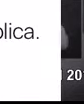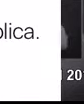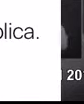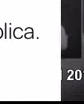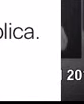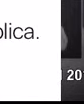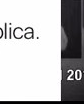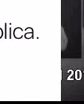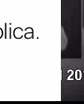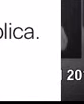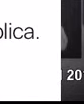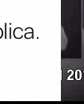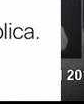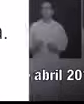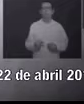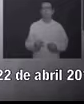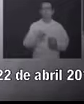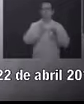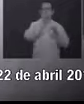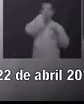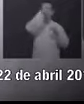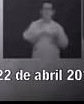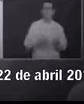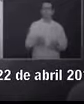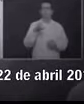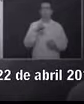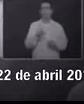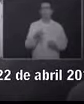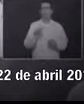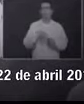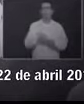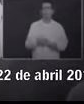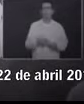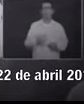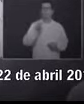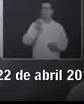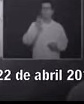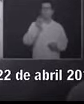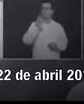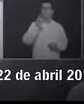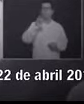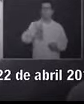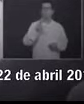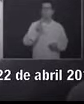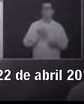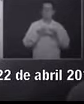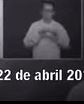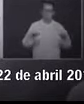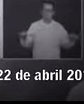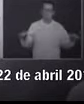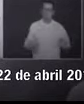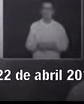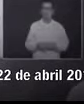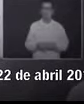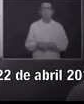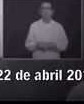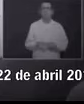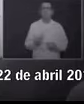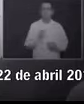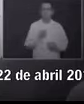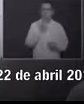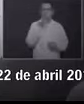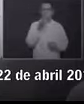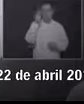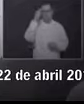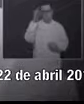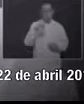la tendencia al crecimiento en violencia. Estamos estabilizando. Y yo considero que nos va a